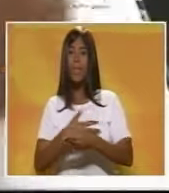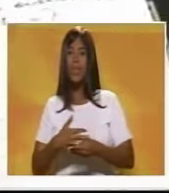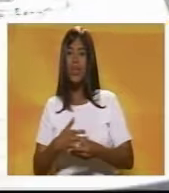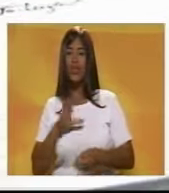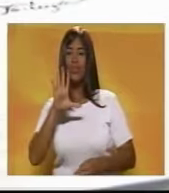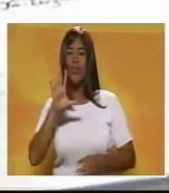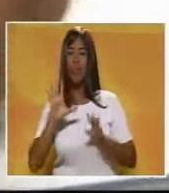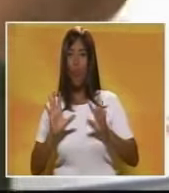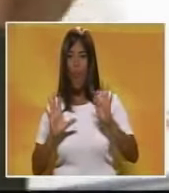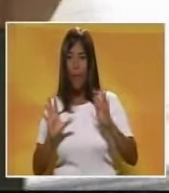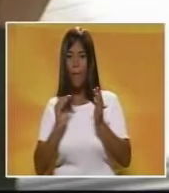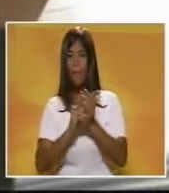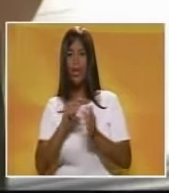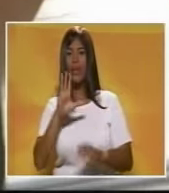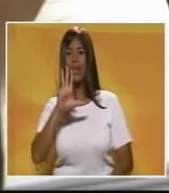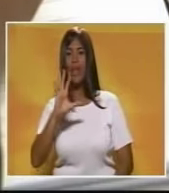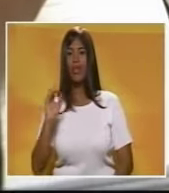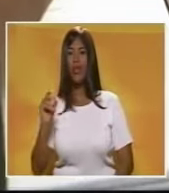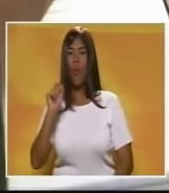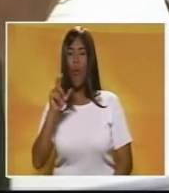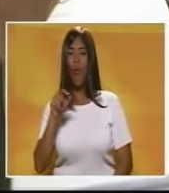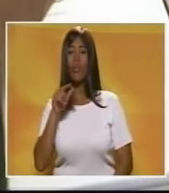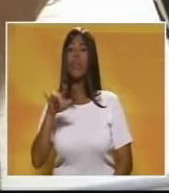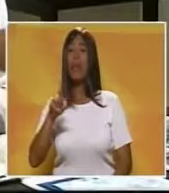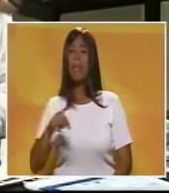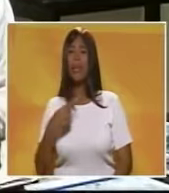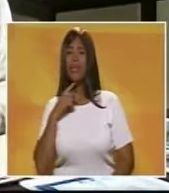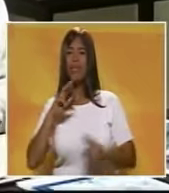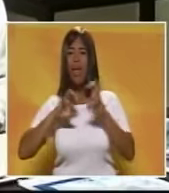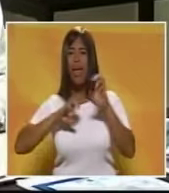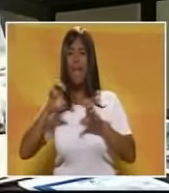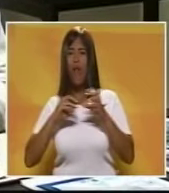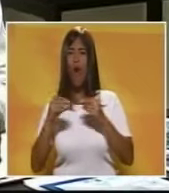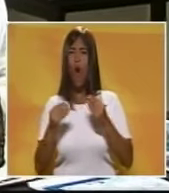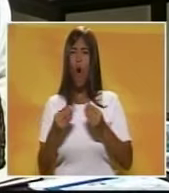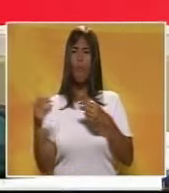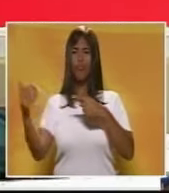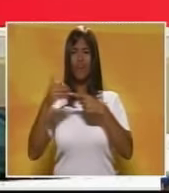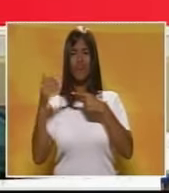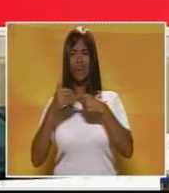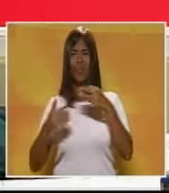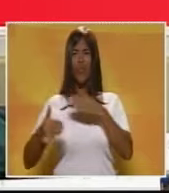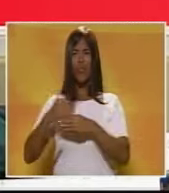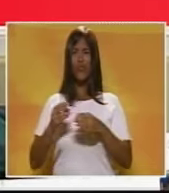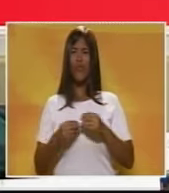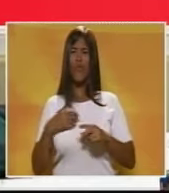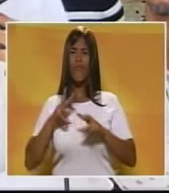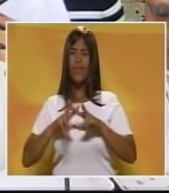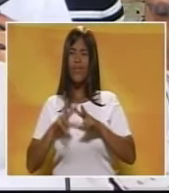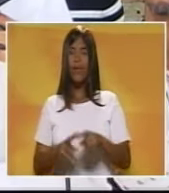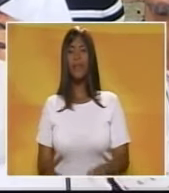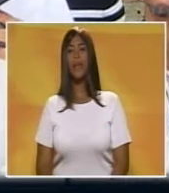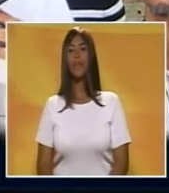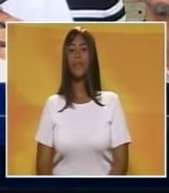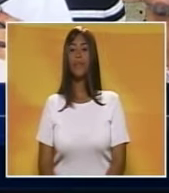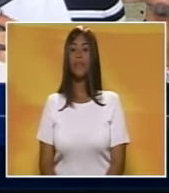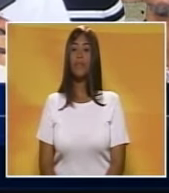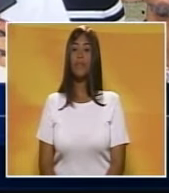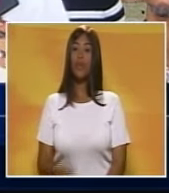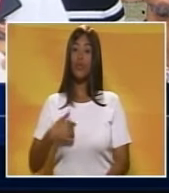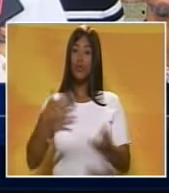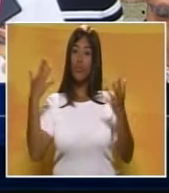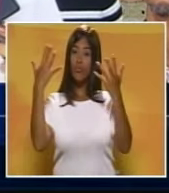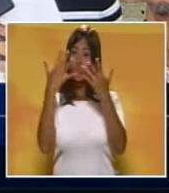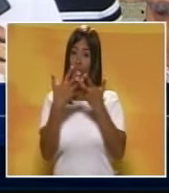1.059.911. También evaluaron los efectos del sabotaje al sistema eléctrico nacional en la construcción de viviendas. Y hemos